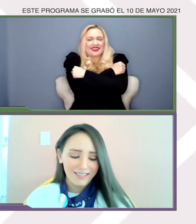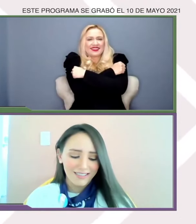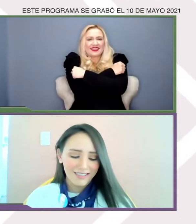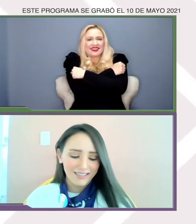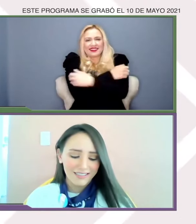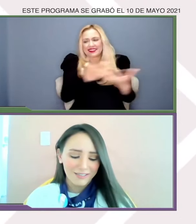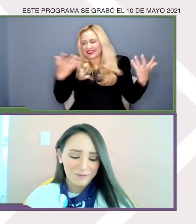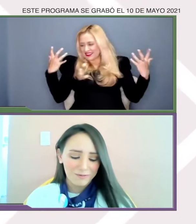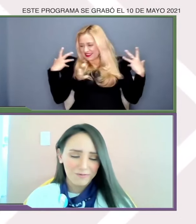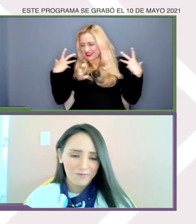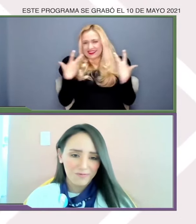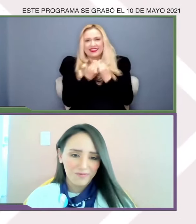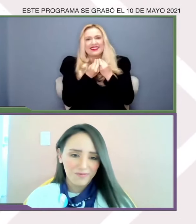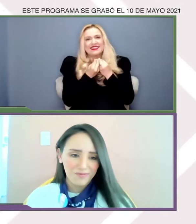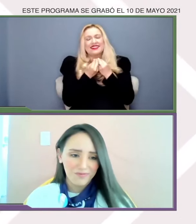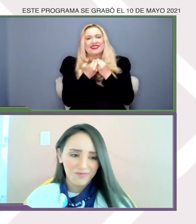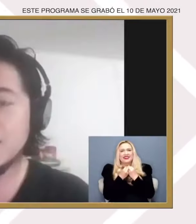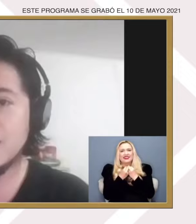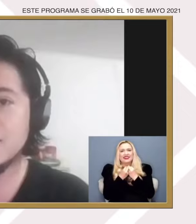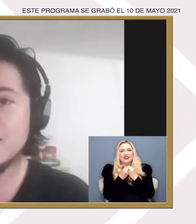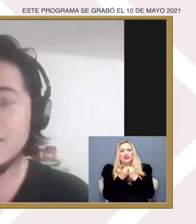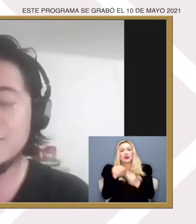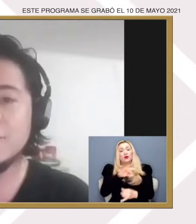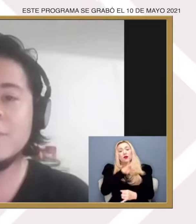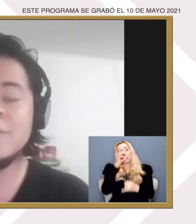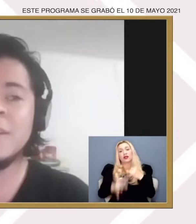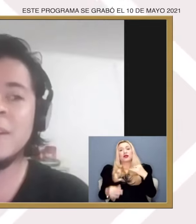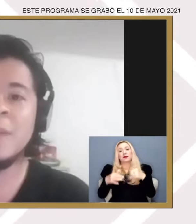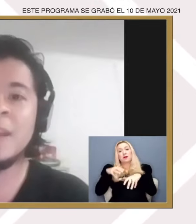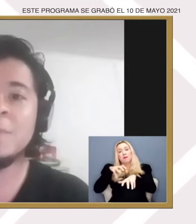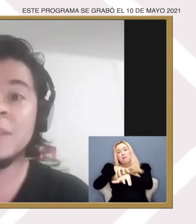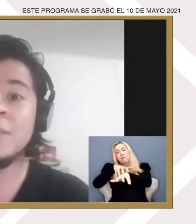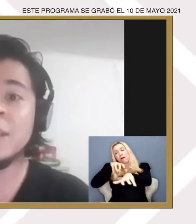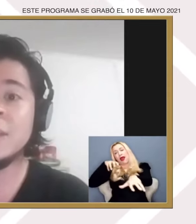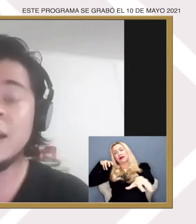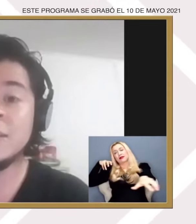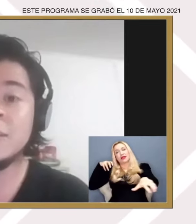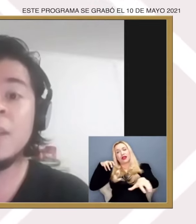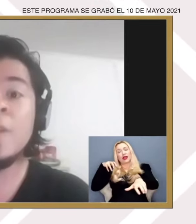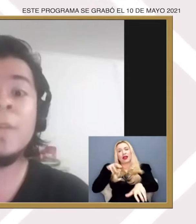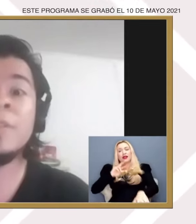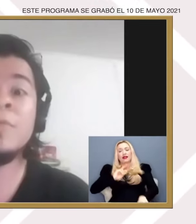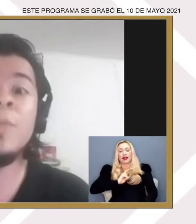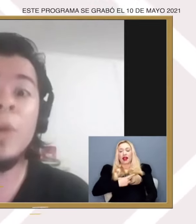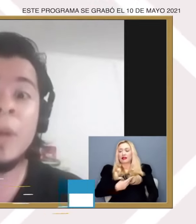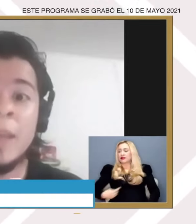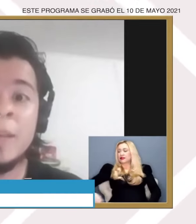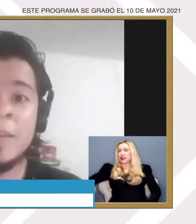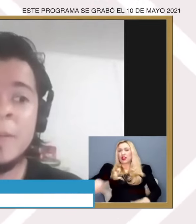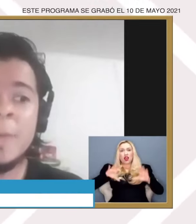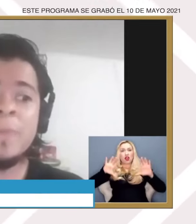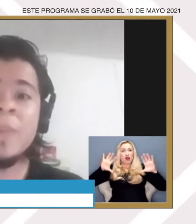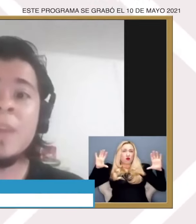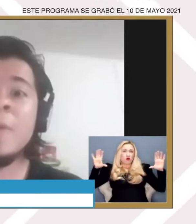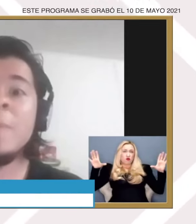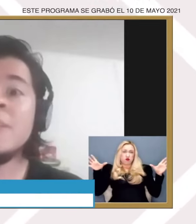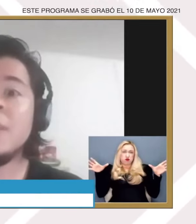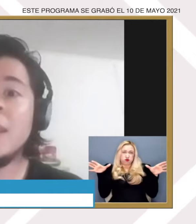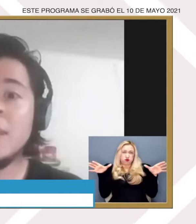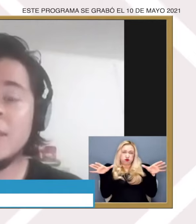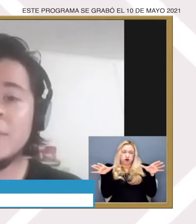momento. La última marcha a la que asistimos varias personas trans fue todo un bloque.